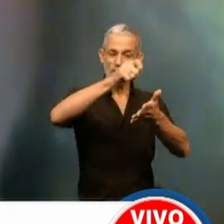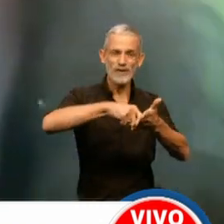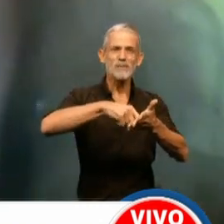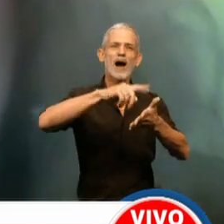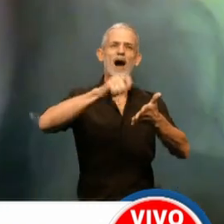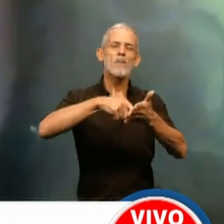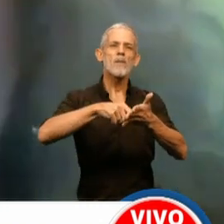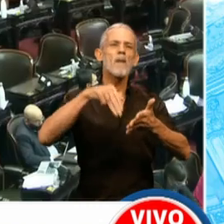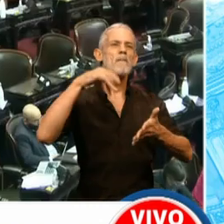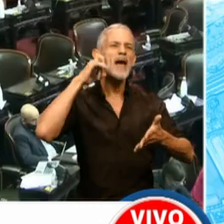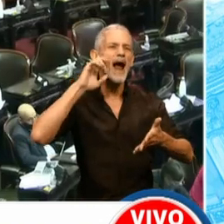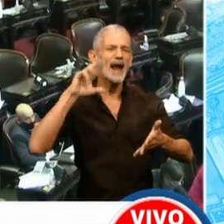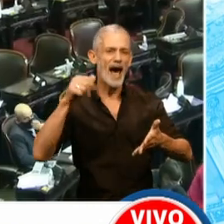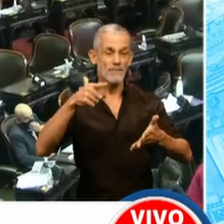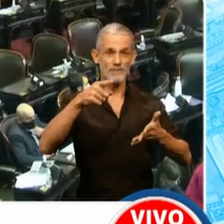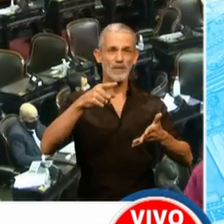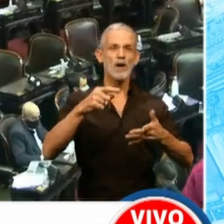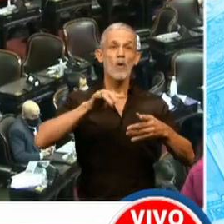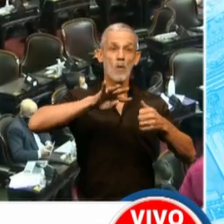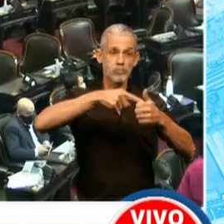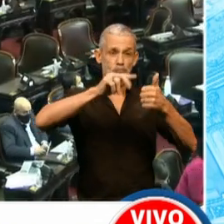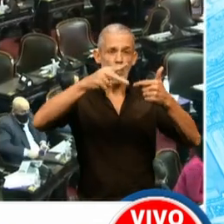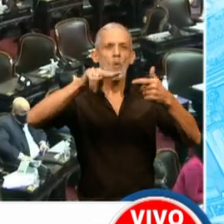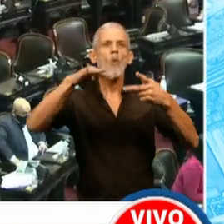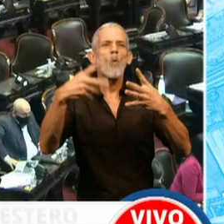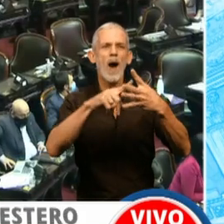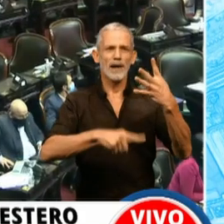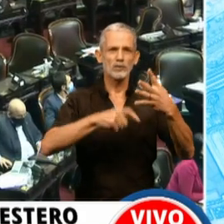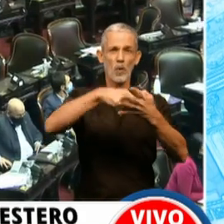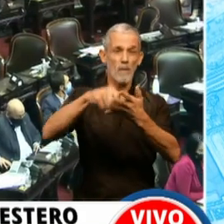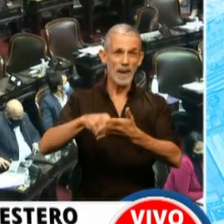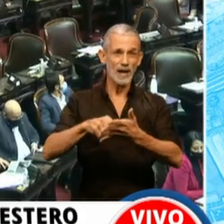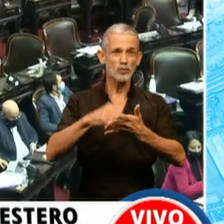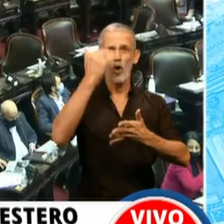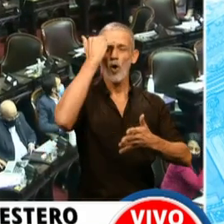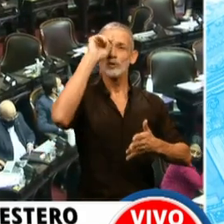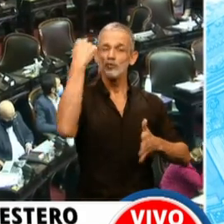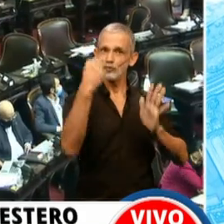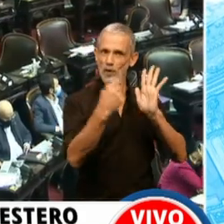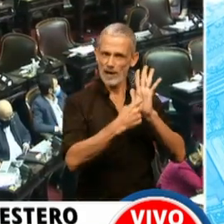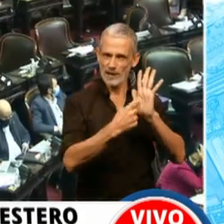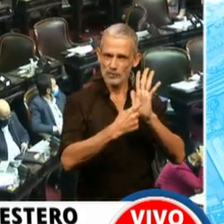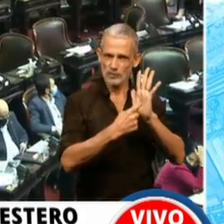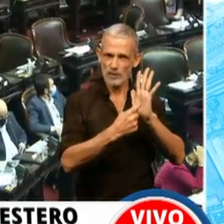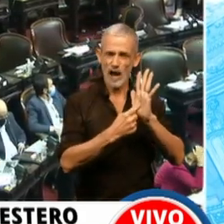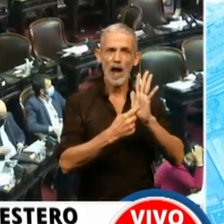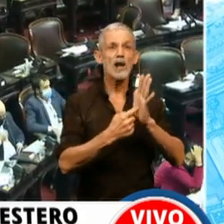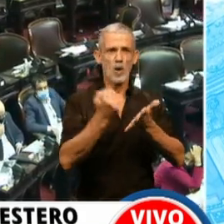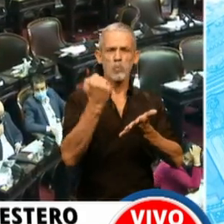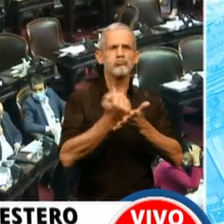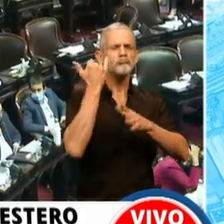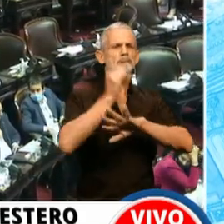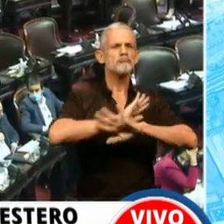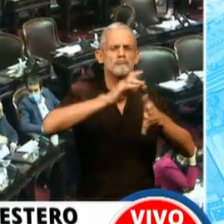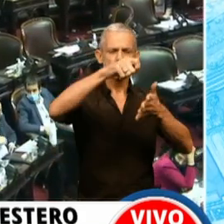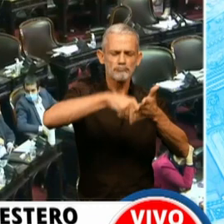pacto de vinará del cuarto pacto referido en nuestra constitución nacional que selló la autonomía